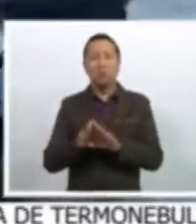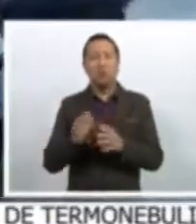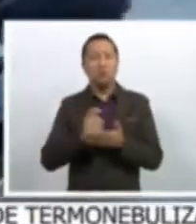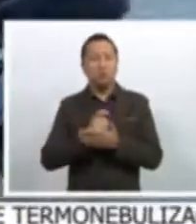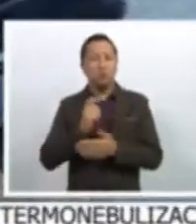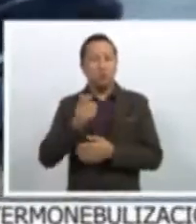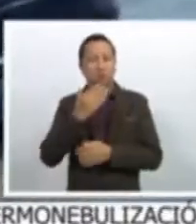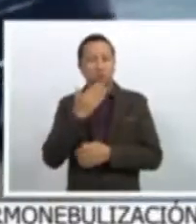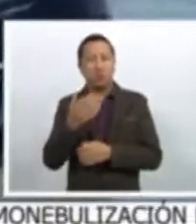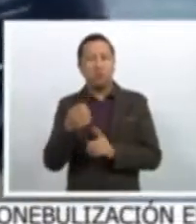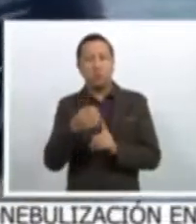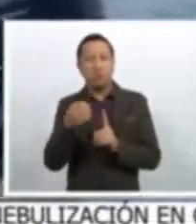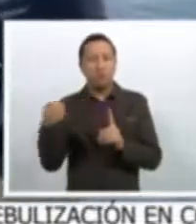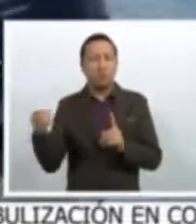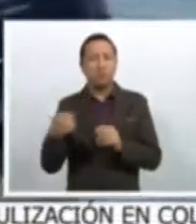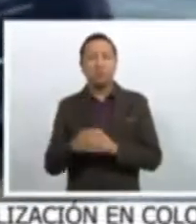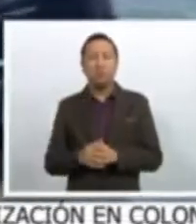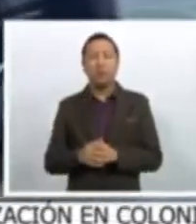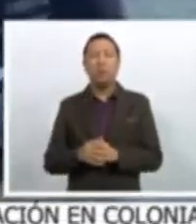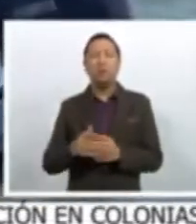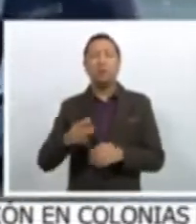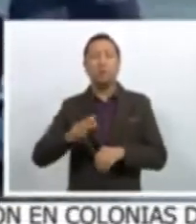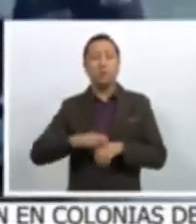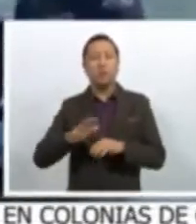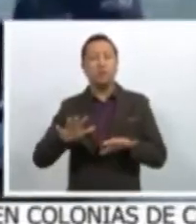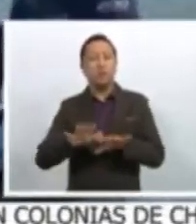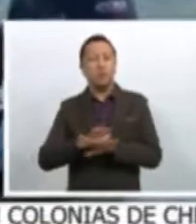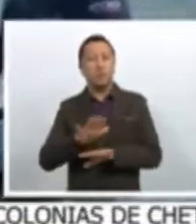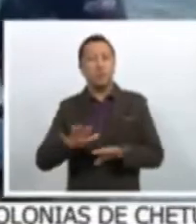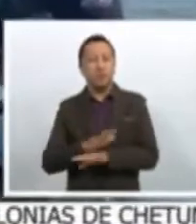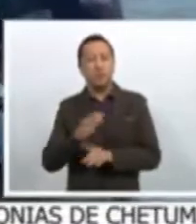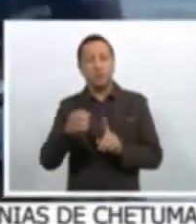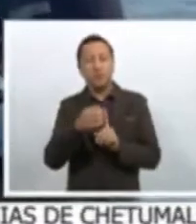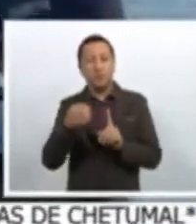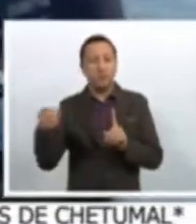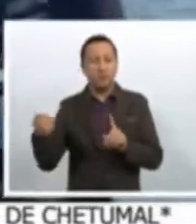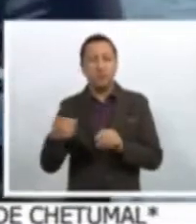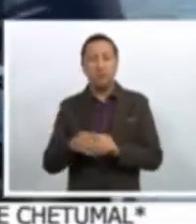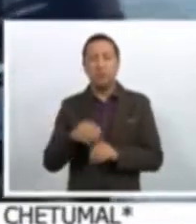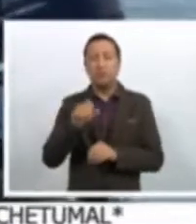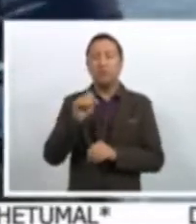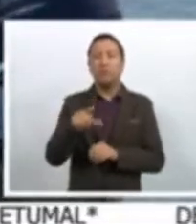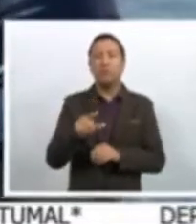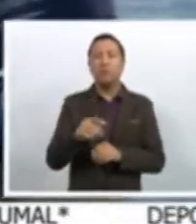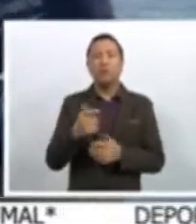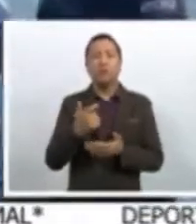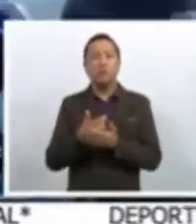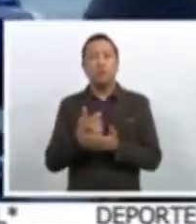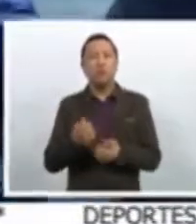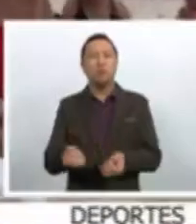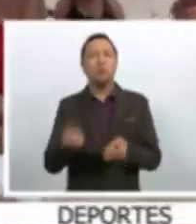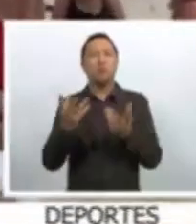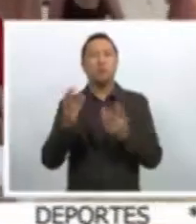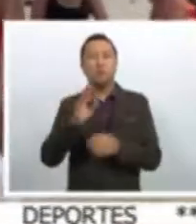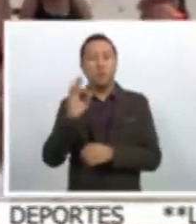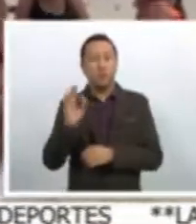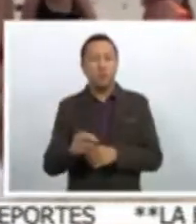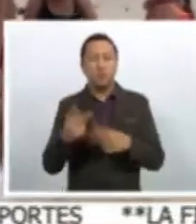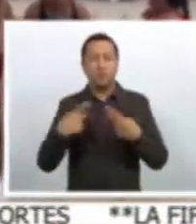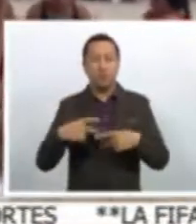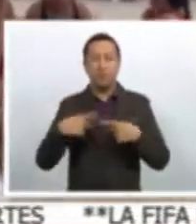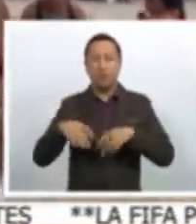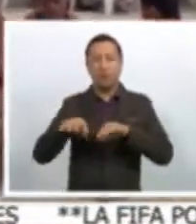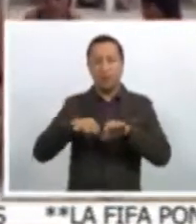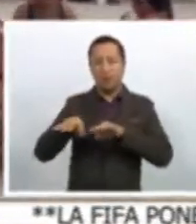se trabaje un mecanismo que permita cambiar la fórmula con la cual se calculan los montos que se deben de entregar a los